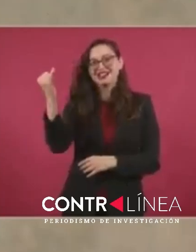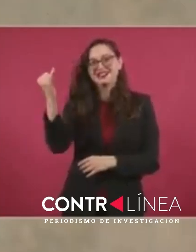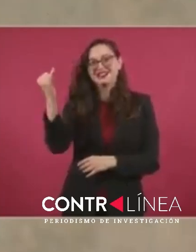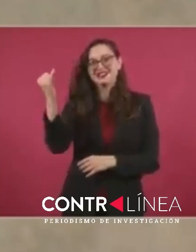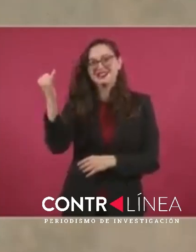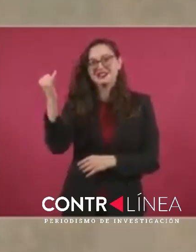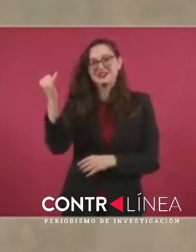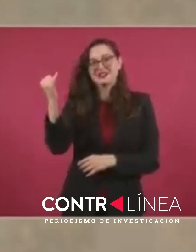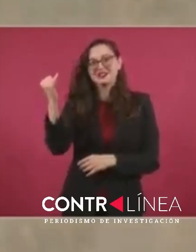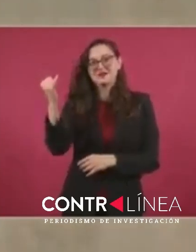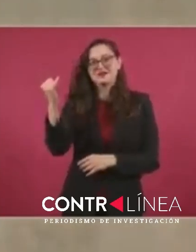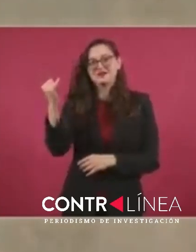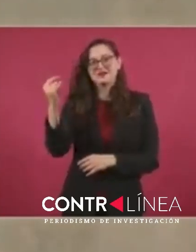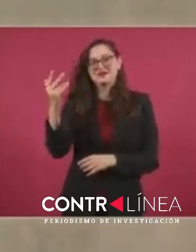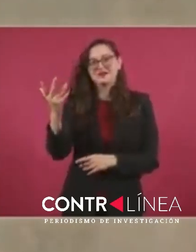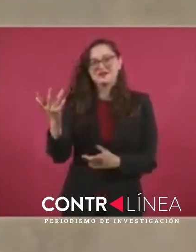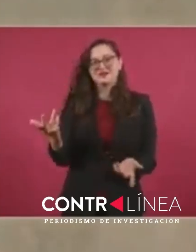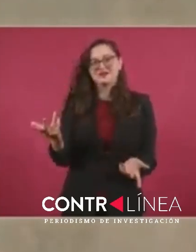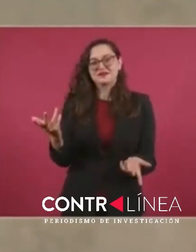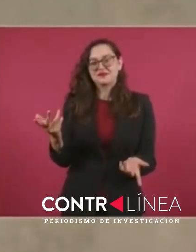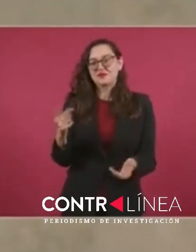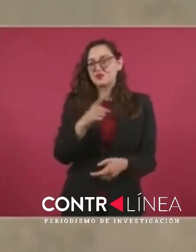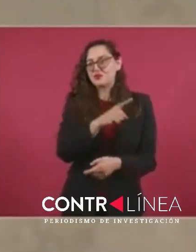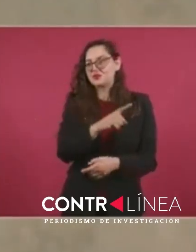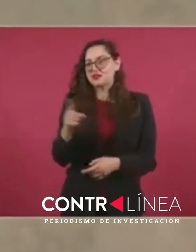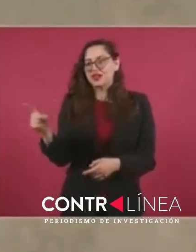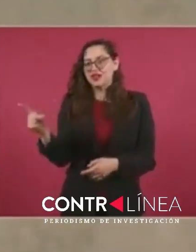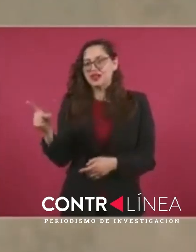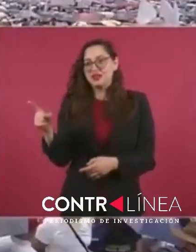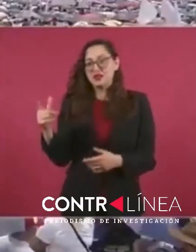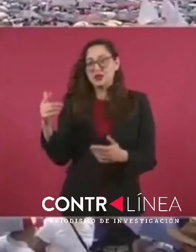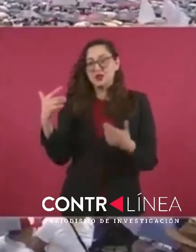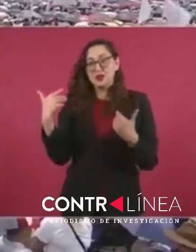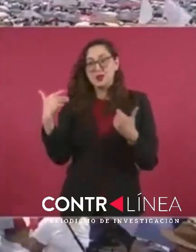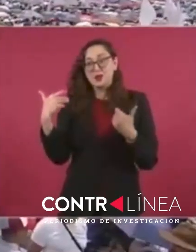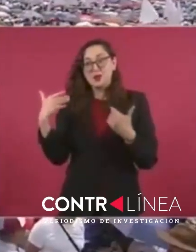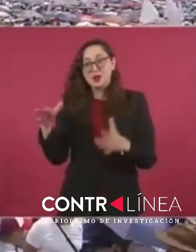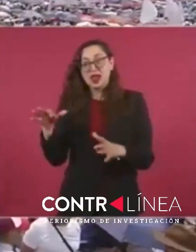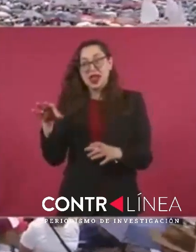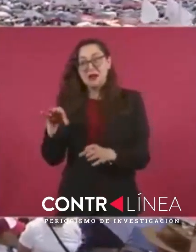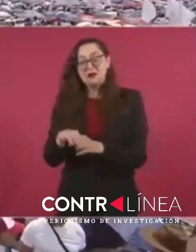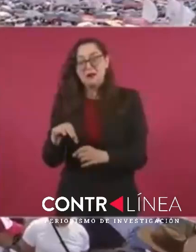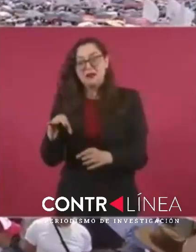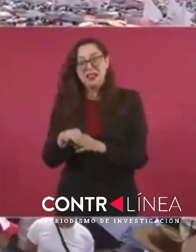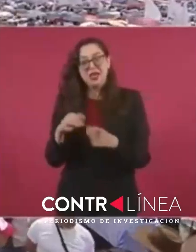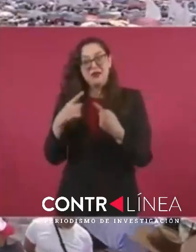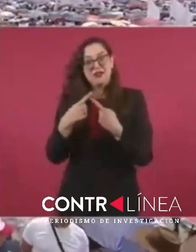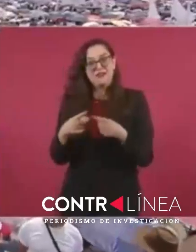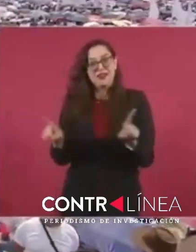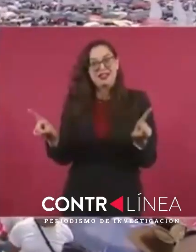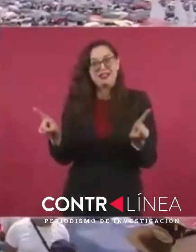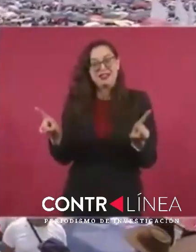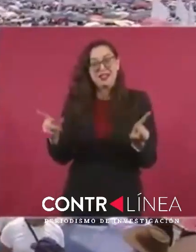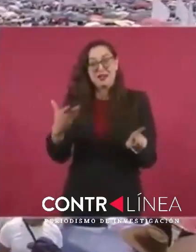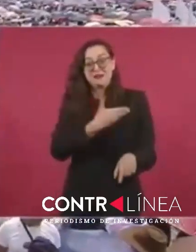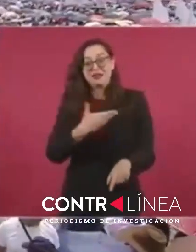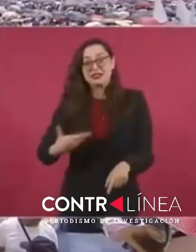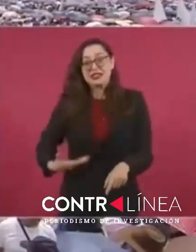decidido el pueblo de México por la presidenta Claudia Sheinbaum Pardo.